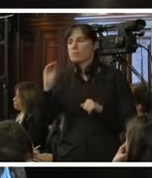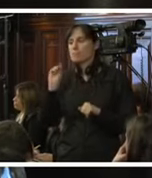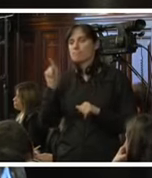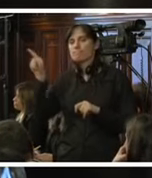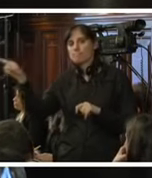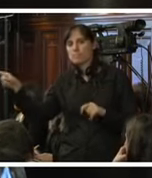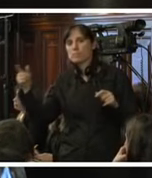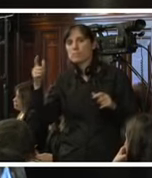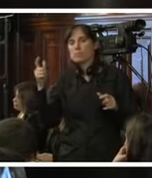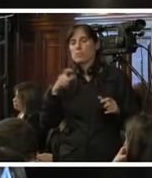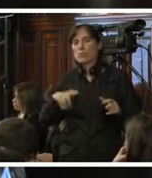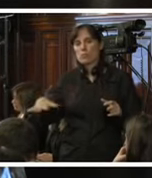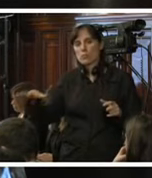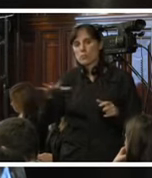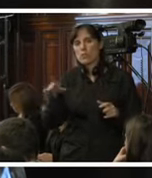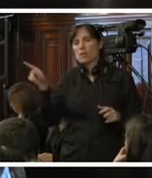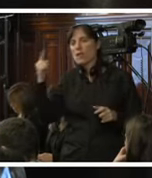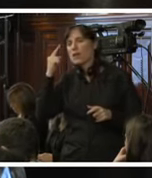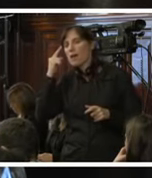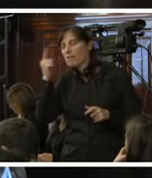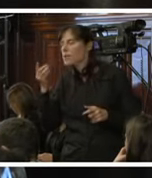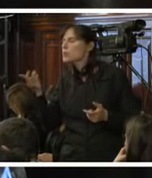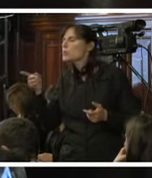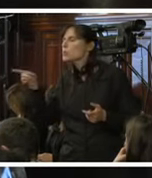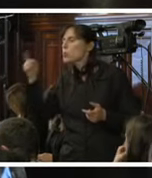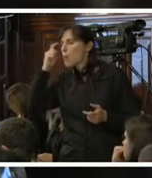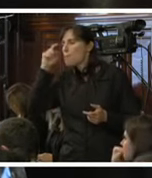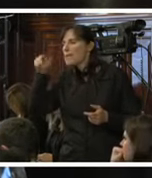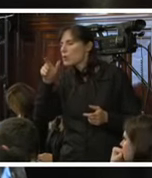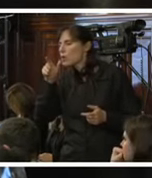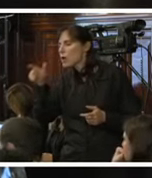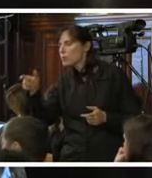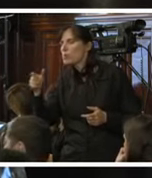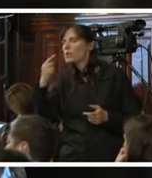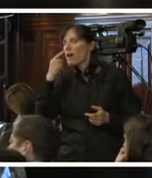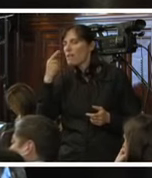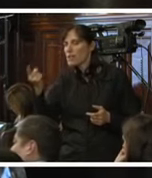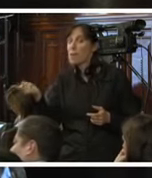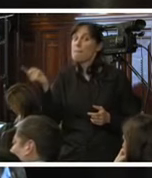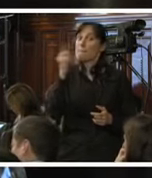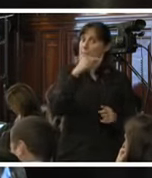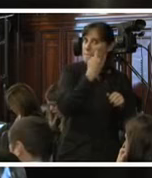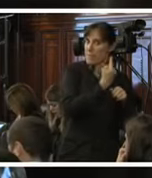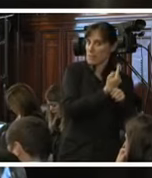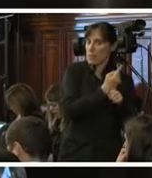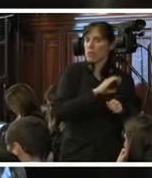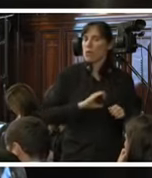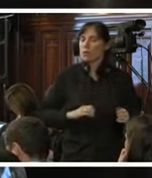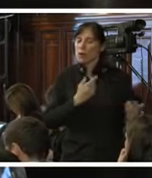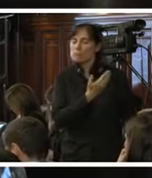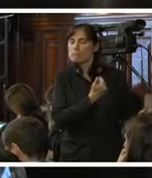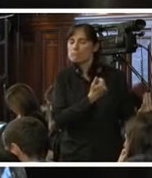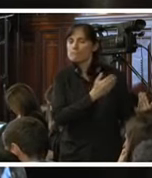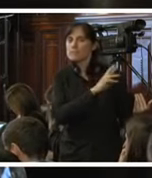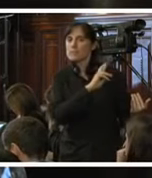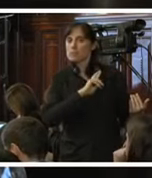que ellos nos den la versión correspondiente. Pero primero me agradaría muchísimo escuchar al Estado y luego sí a